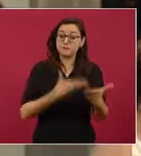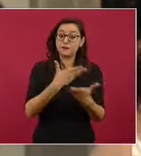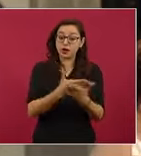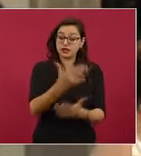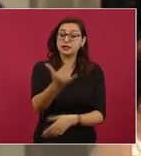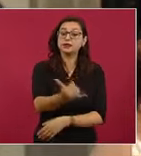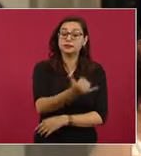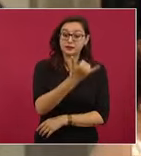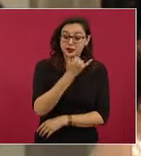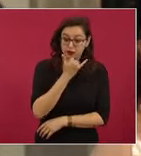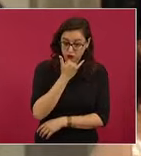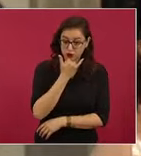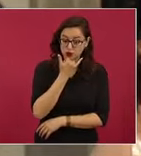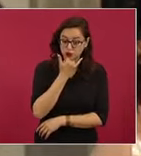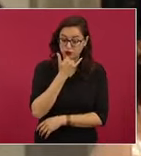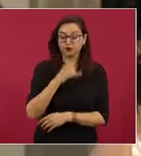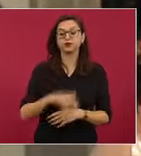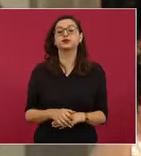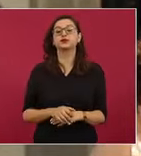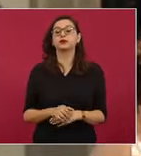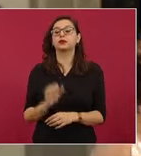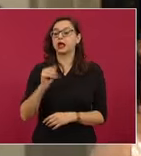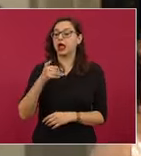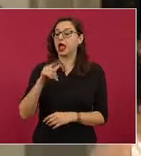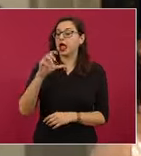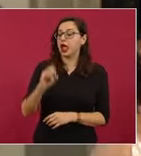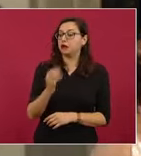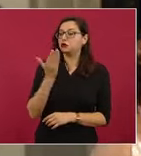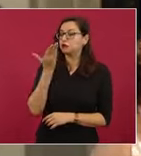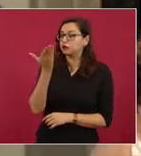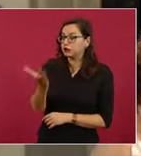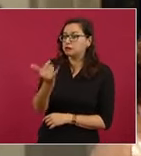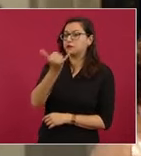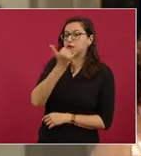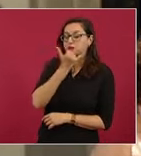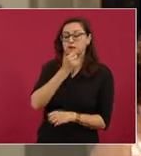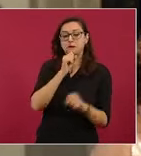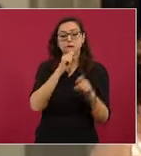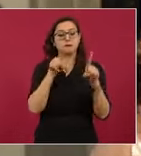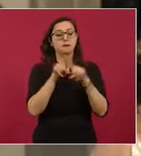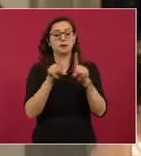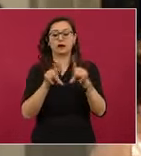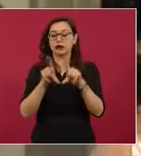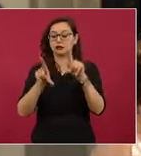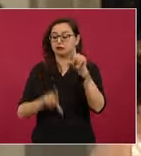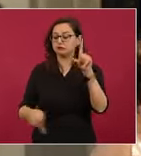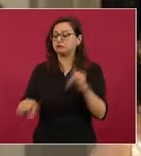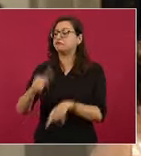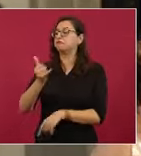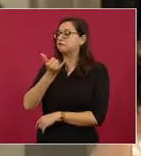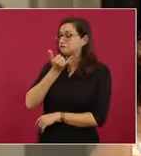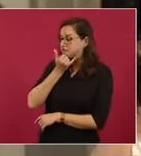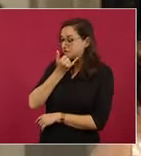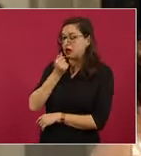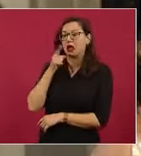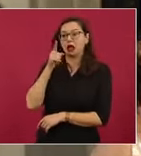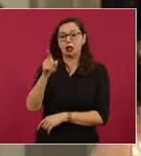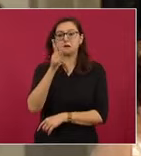la disculpa y México, sin reprimir a críticos, el choco tabasqueño cumplió su palabra en tiempo y